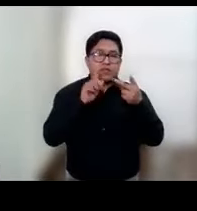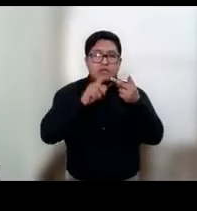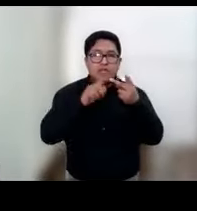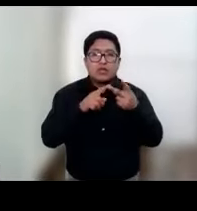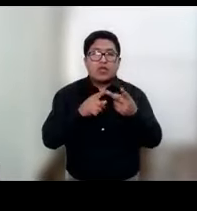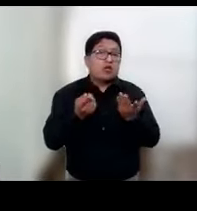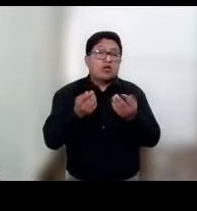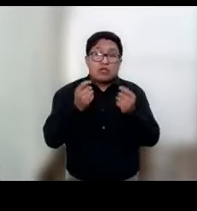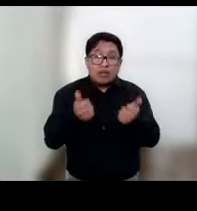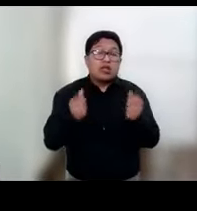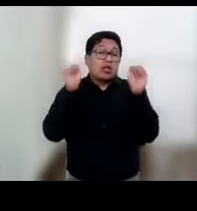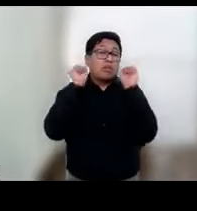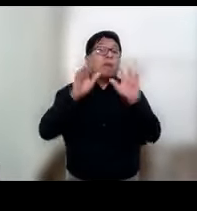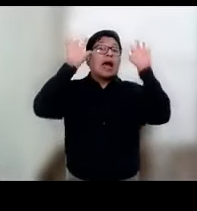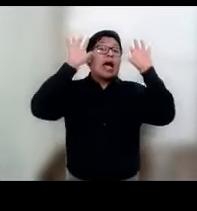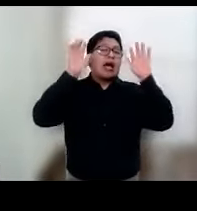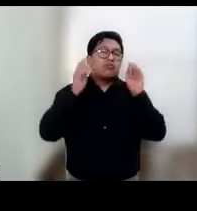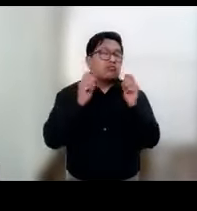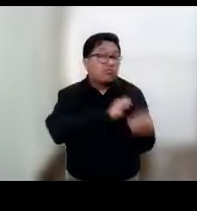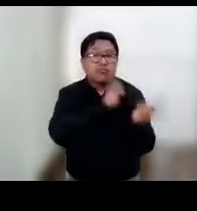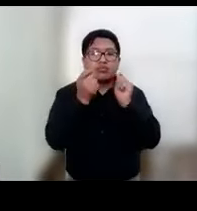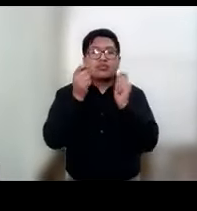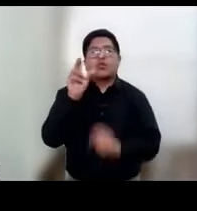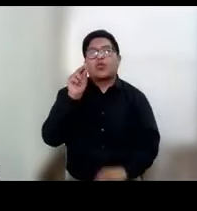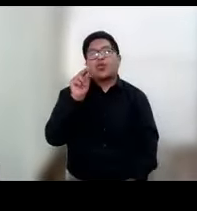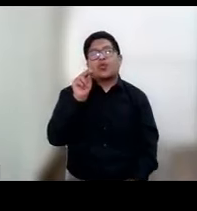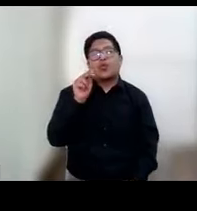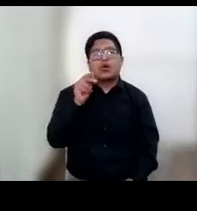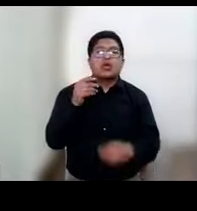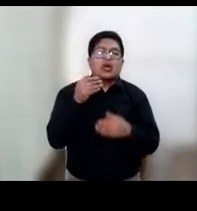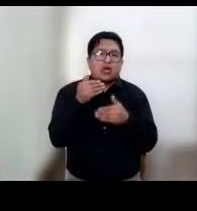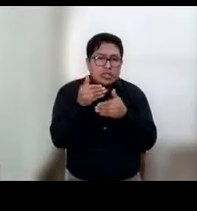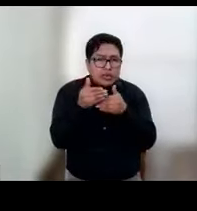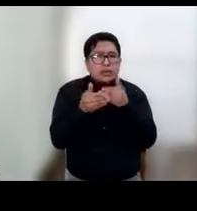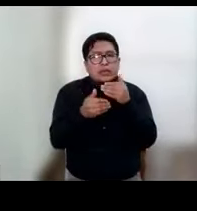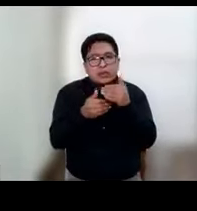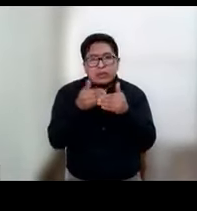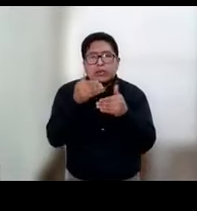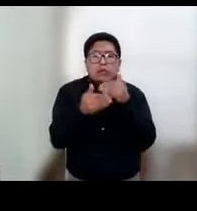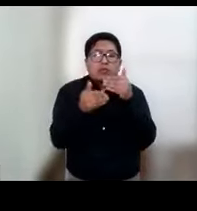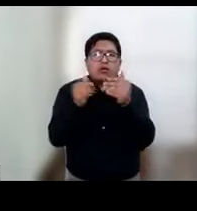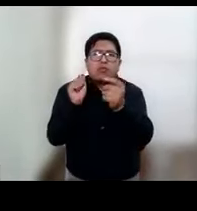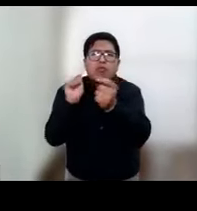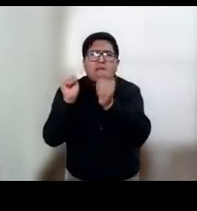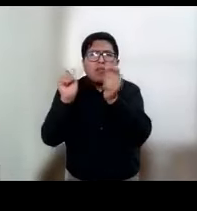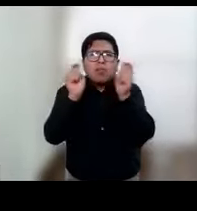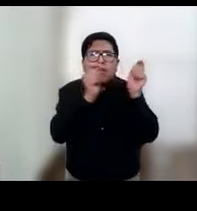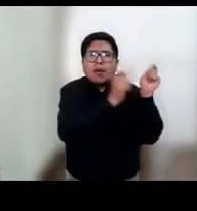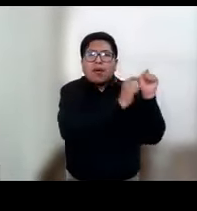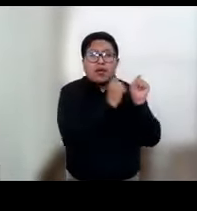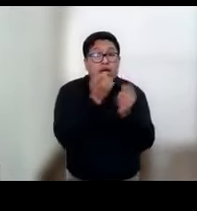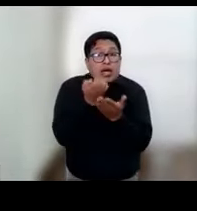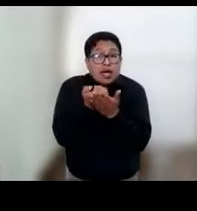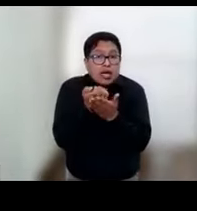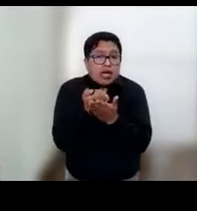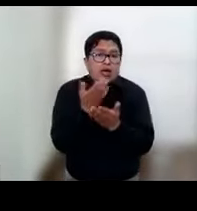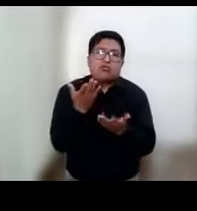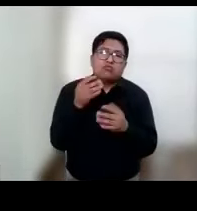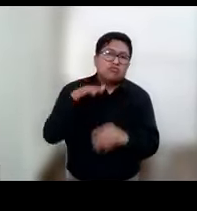mágico ni lo va a resolver una administración estos son procesos estructurales que cruzan con modelos económicos con muchas otras